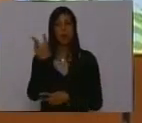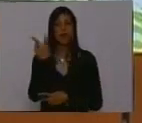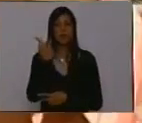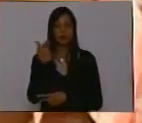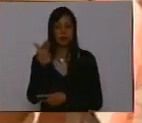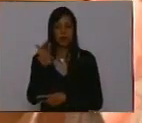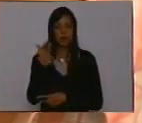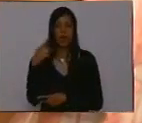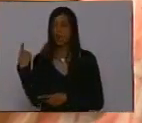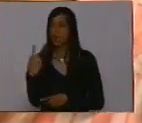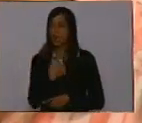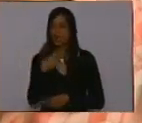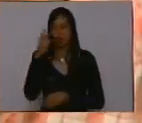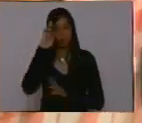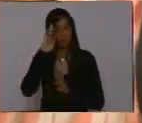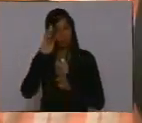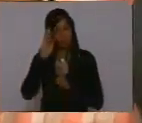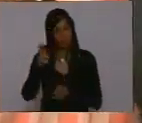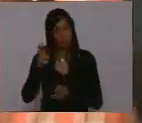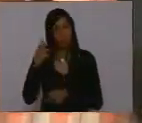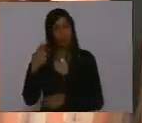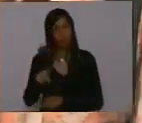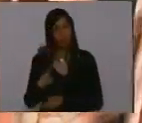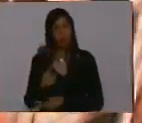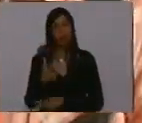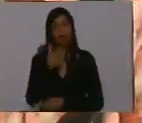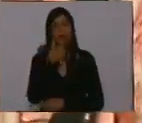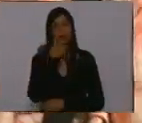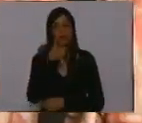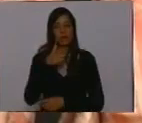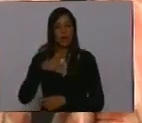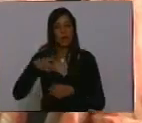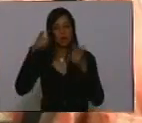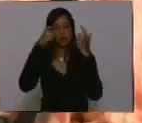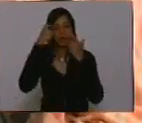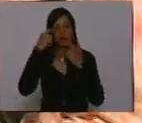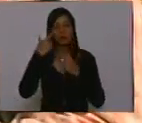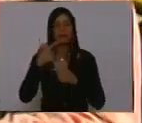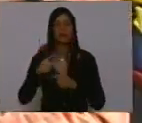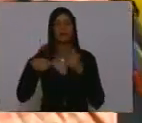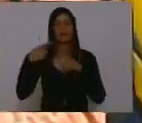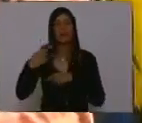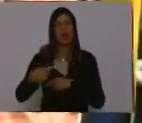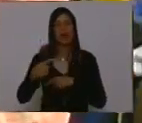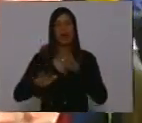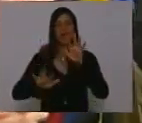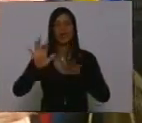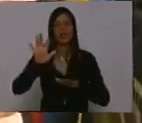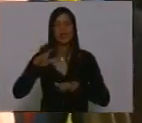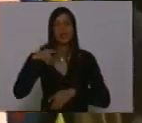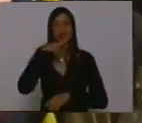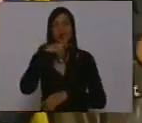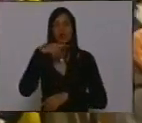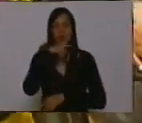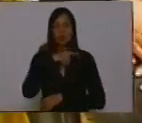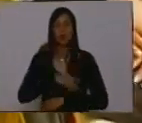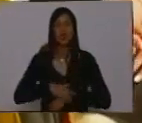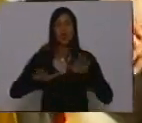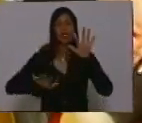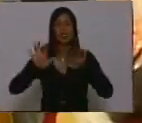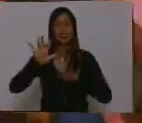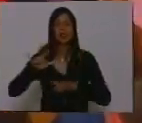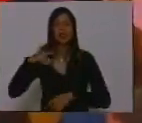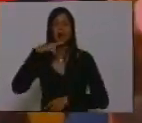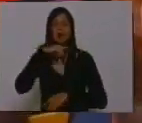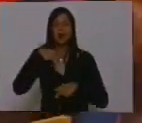venezolano, al cual respetamos nosotros los bolivarianos y los chavistas, se va a expresar el próximo 15. Y ese 15